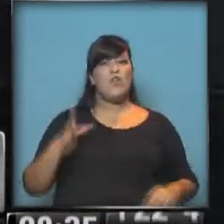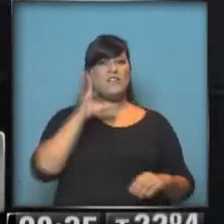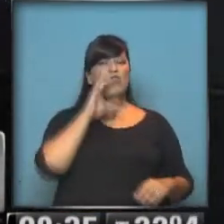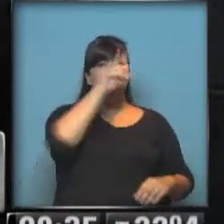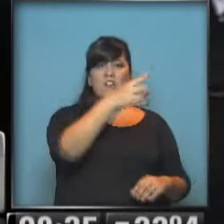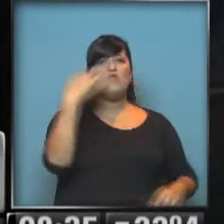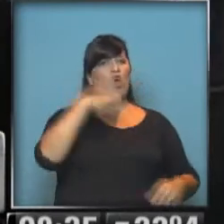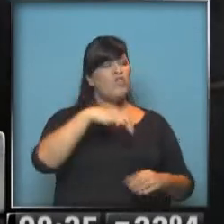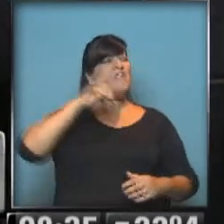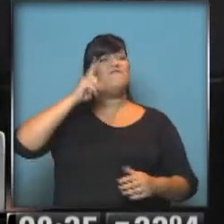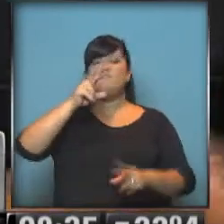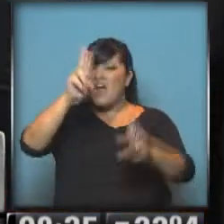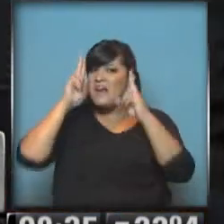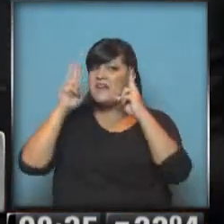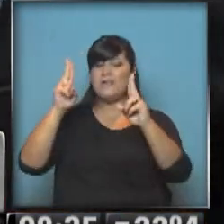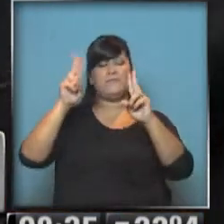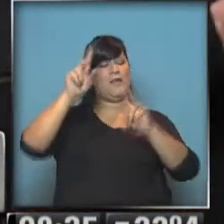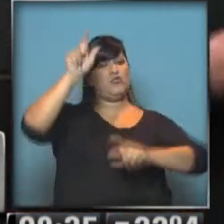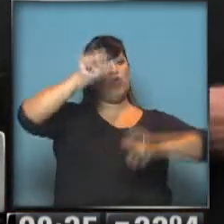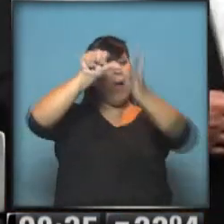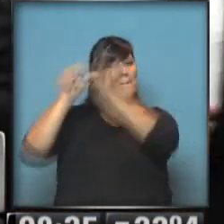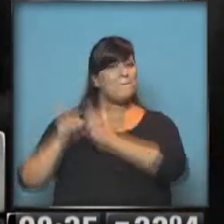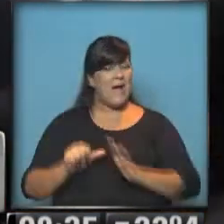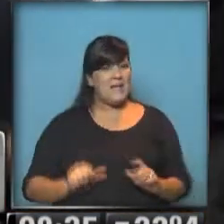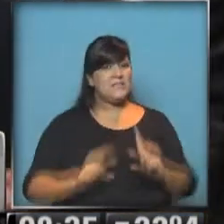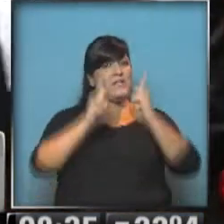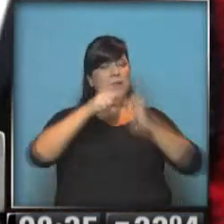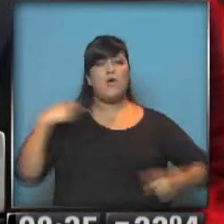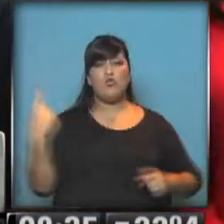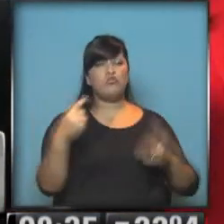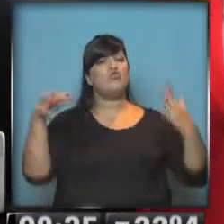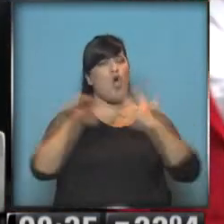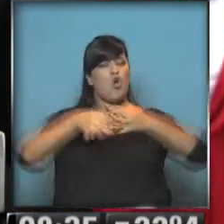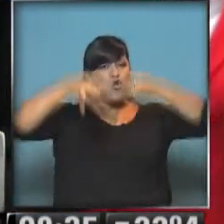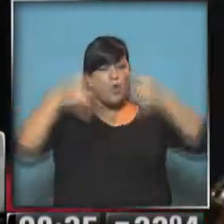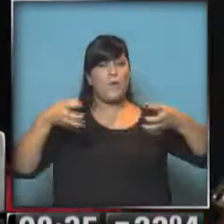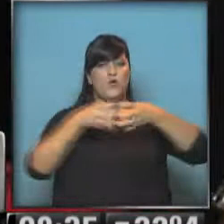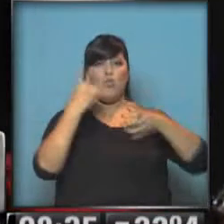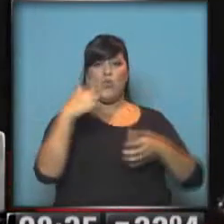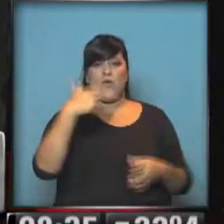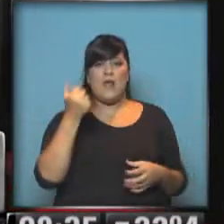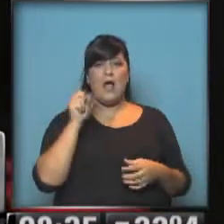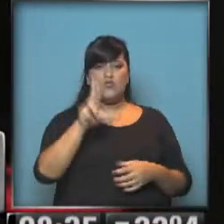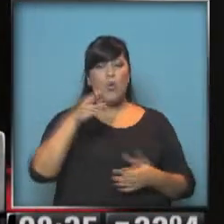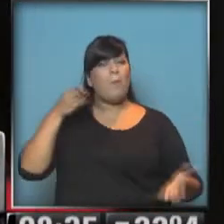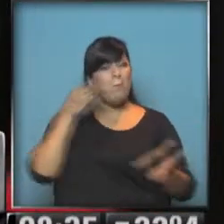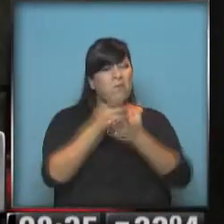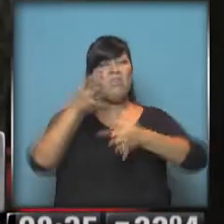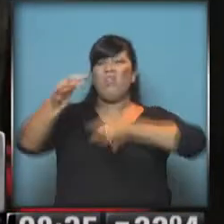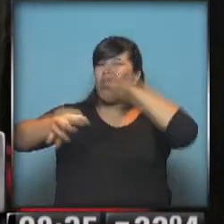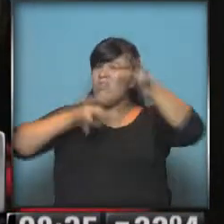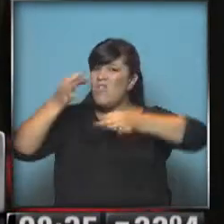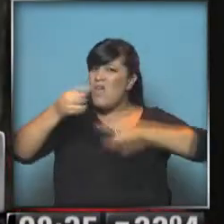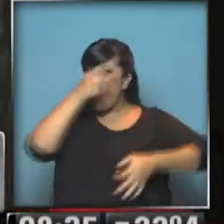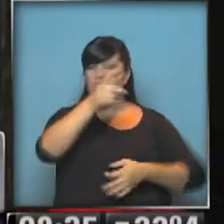de los estados soberanos, y aquí además se ha ratificado el compromiso de UNASUR solicitando mecanismos de diálogo entre el gobierno de los